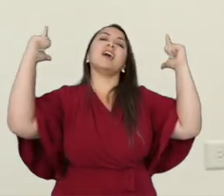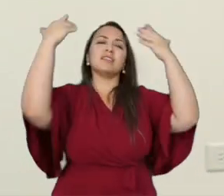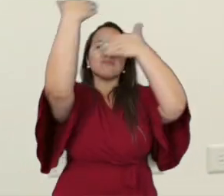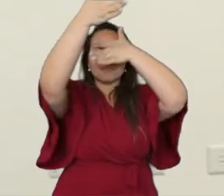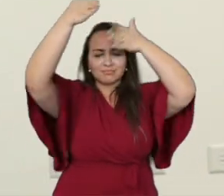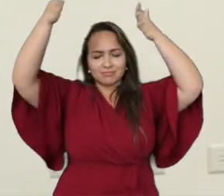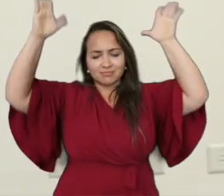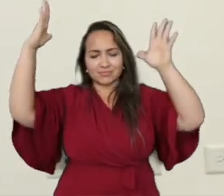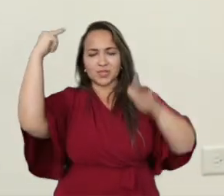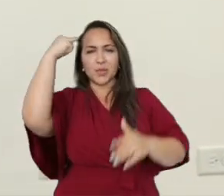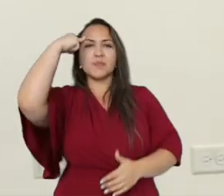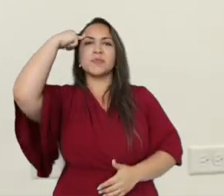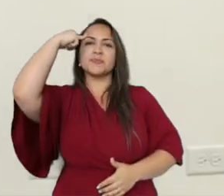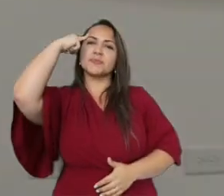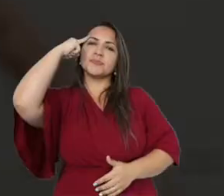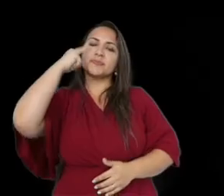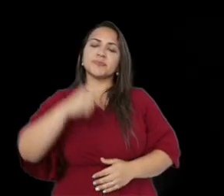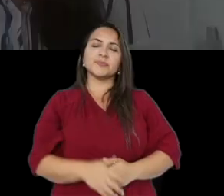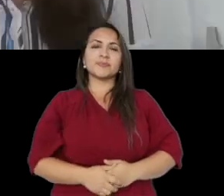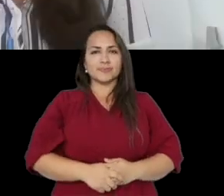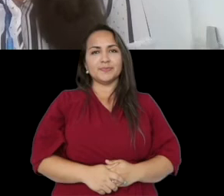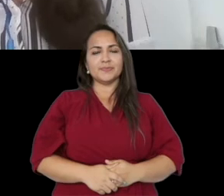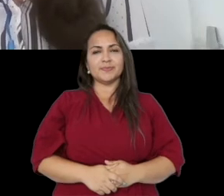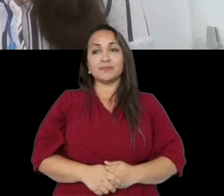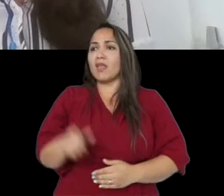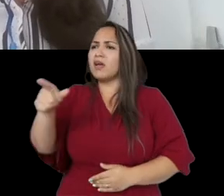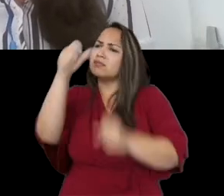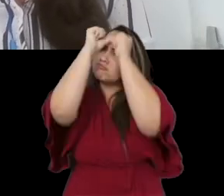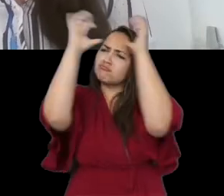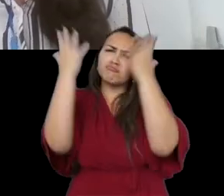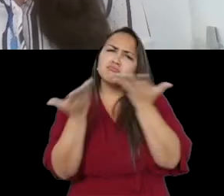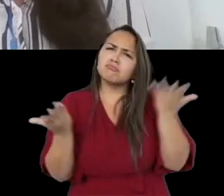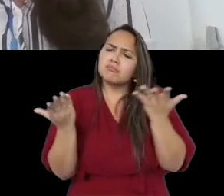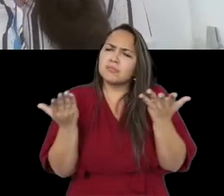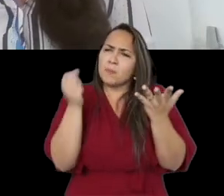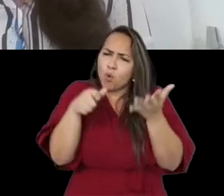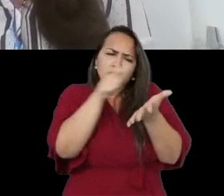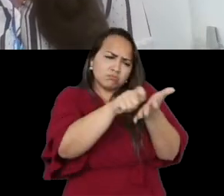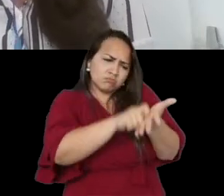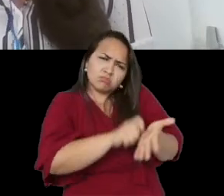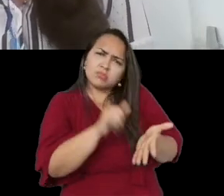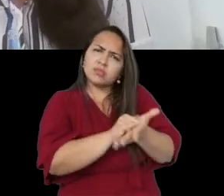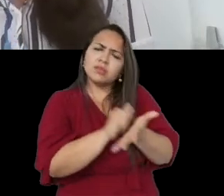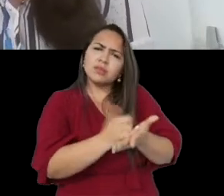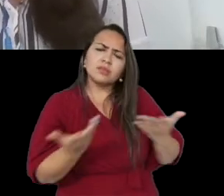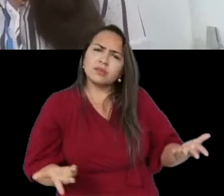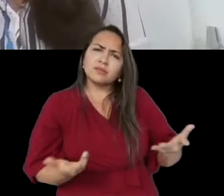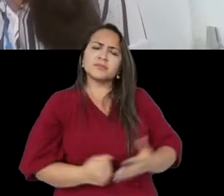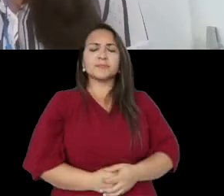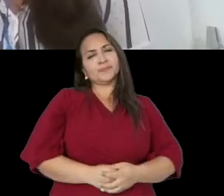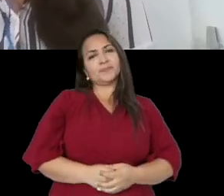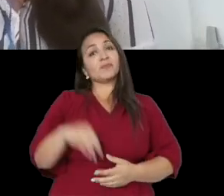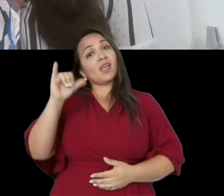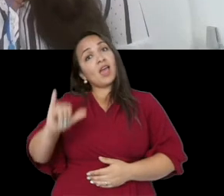las cuatro paredes de mi mente. ¿Pero qué te inspiró el poder escribir este monólogo?